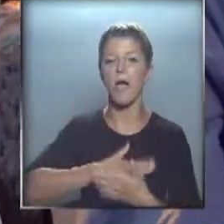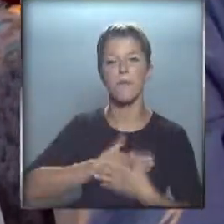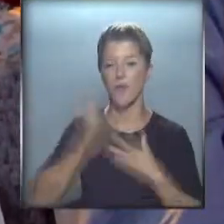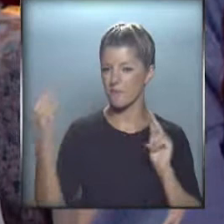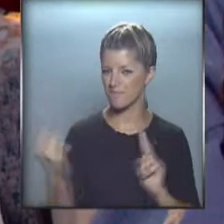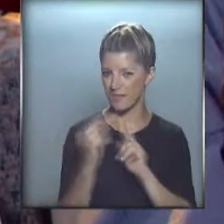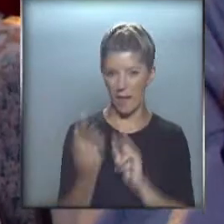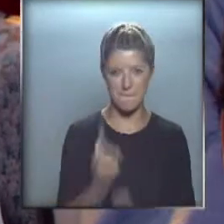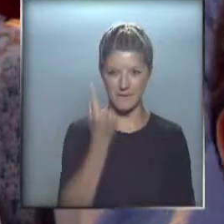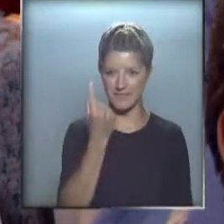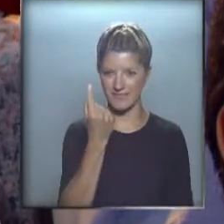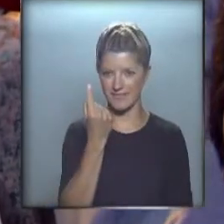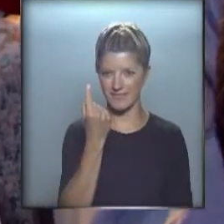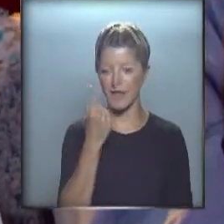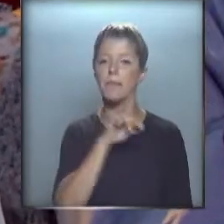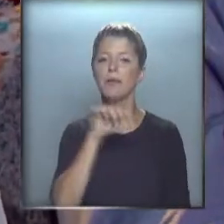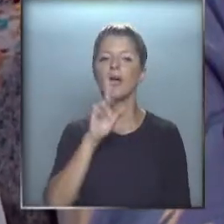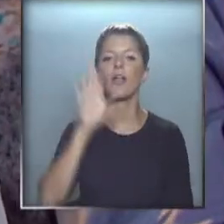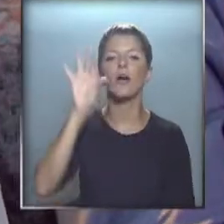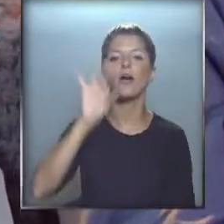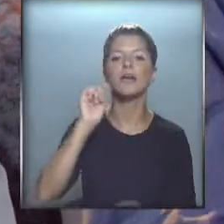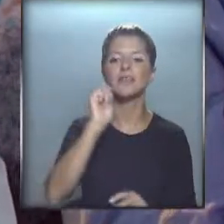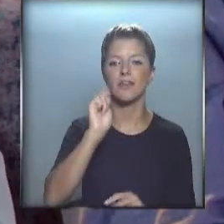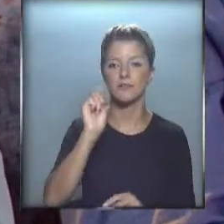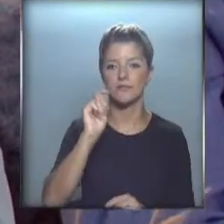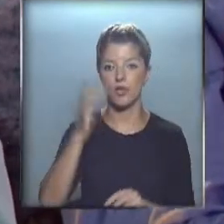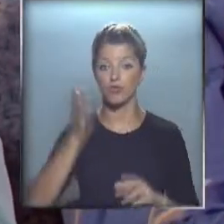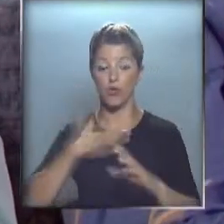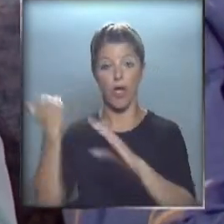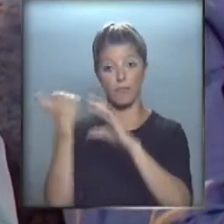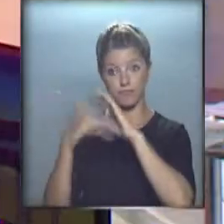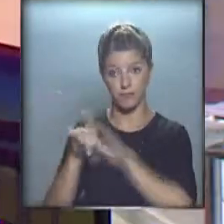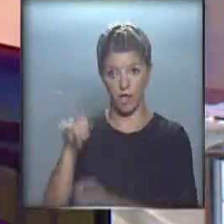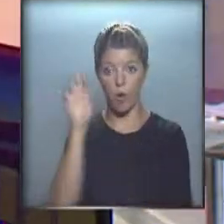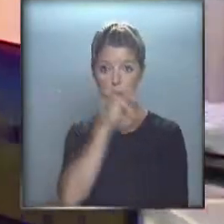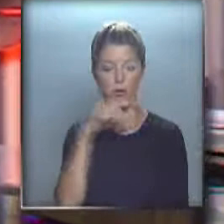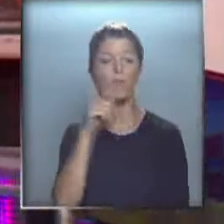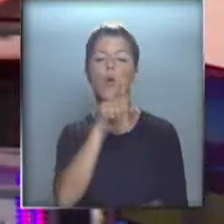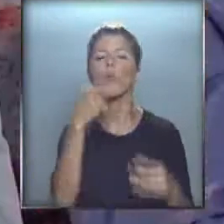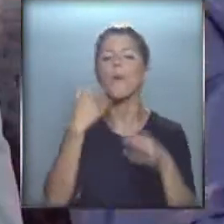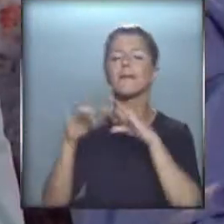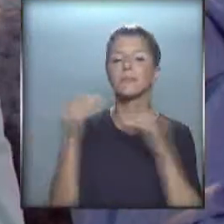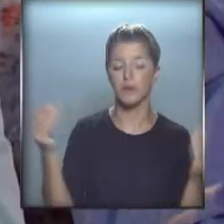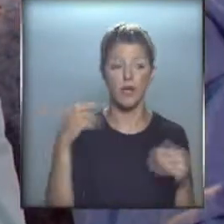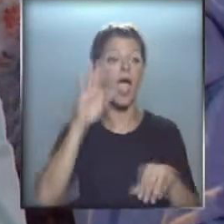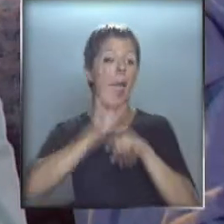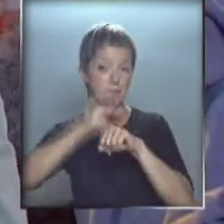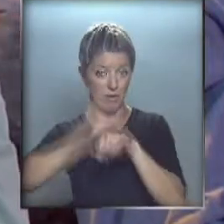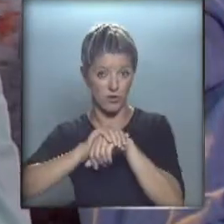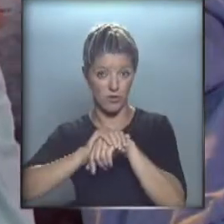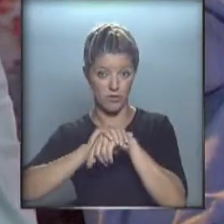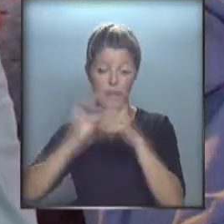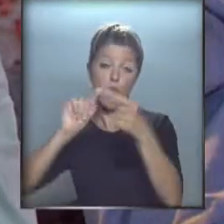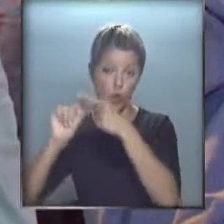Amor a primera vista. Perfecto. Pero ¿quién encontró a quién? Yo le mandé una solicitud a ella. ¿Pero por qué le mandaste a ella específicamente? Y por amigos. Pues tenían amigos